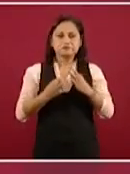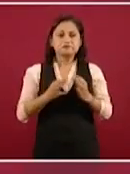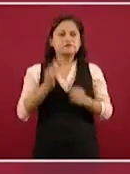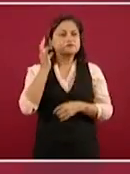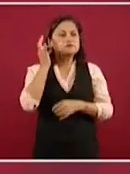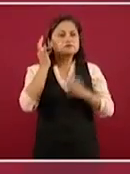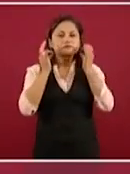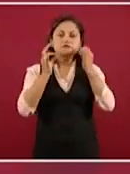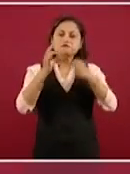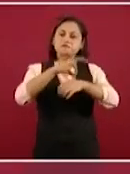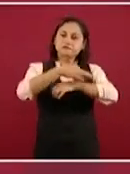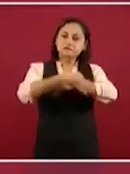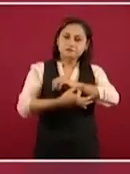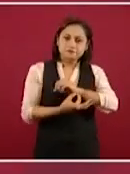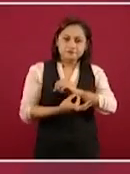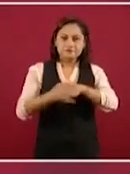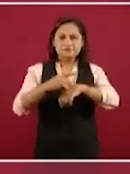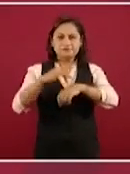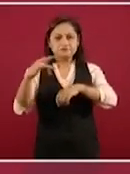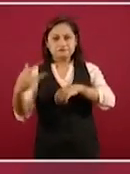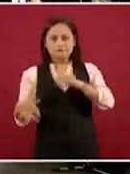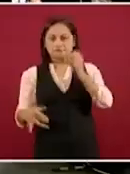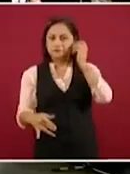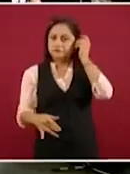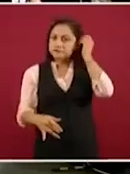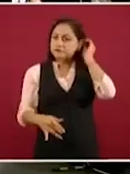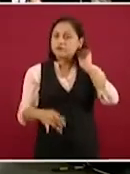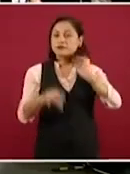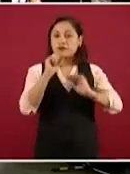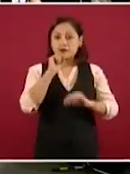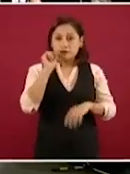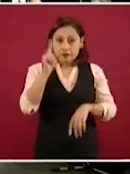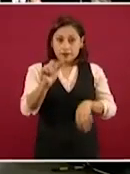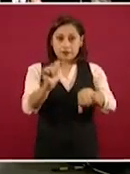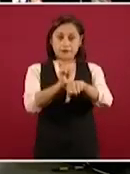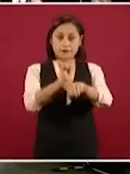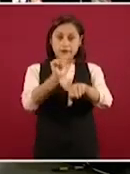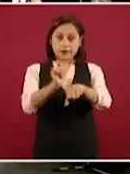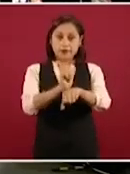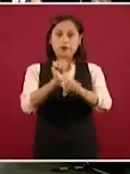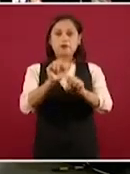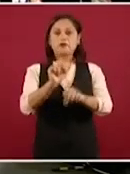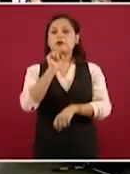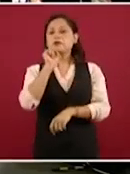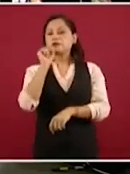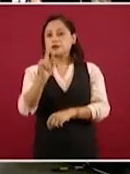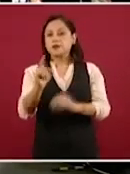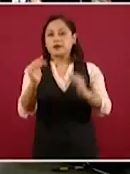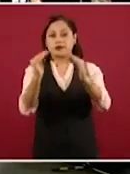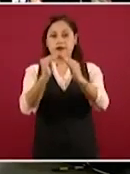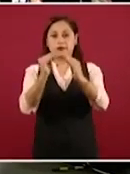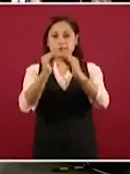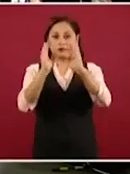también de vehículos, residencias,